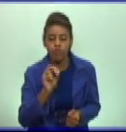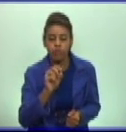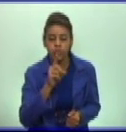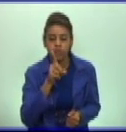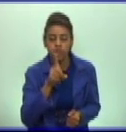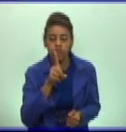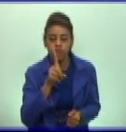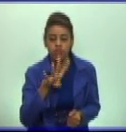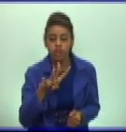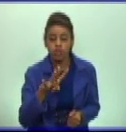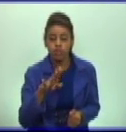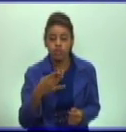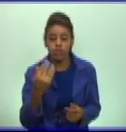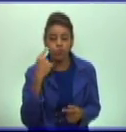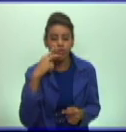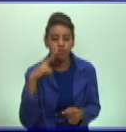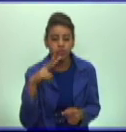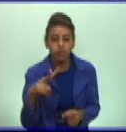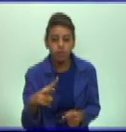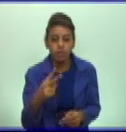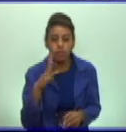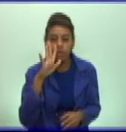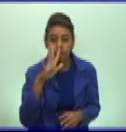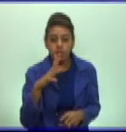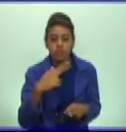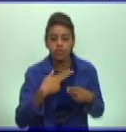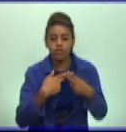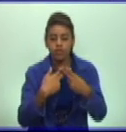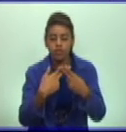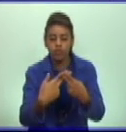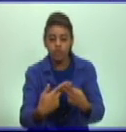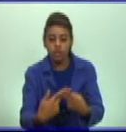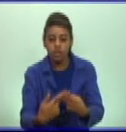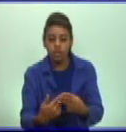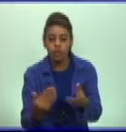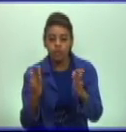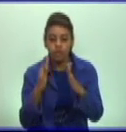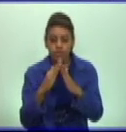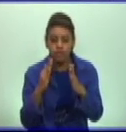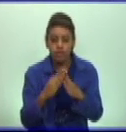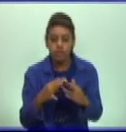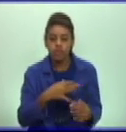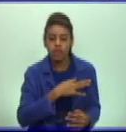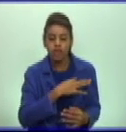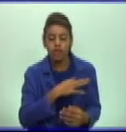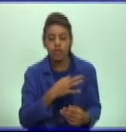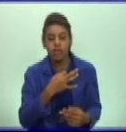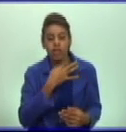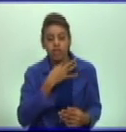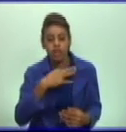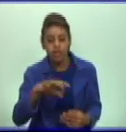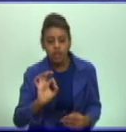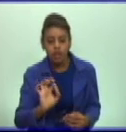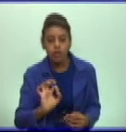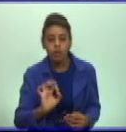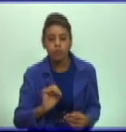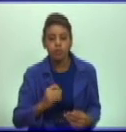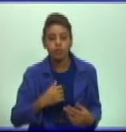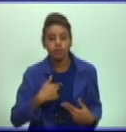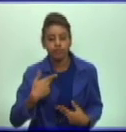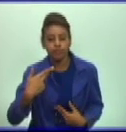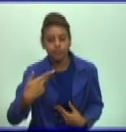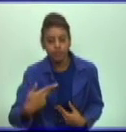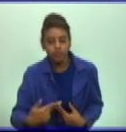casa, a esos 5 héroes ejemplo de la dignidad cubana y fieles seguidores a